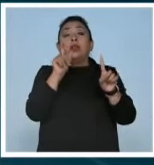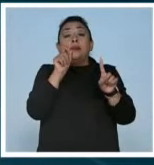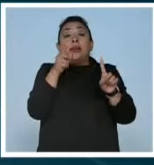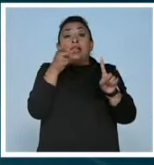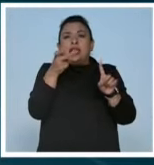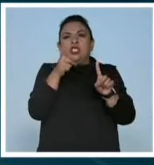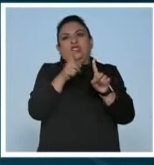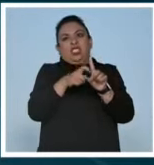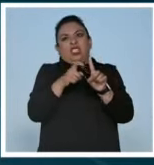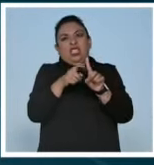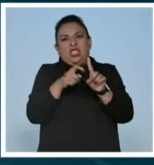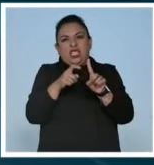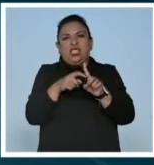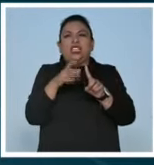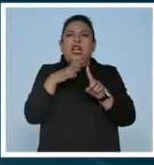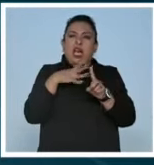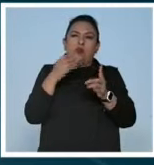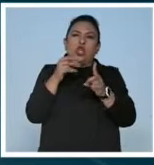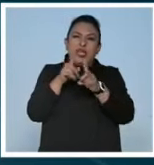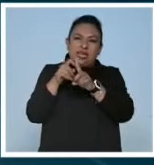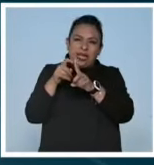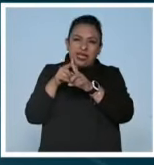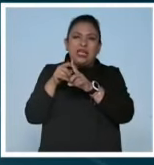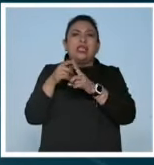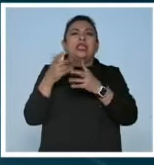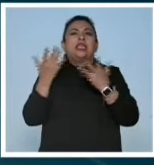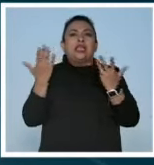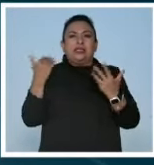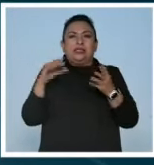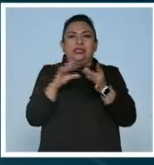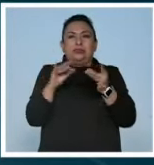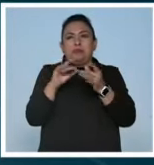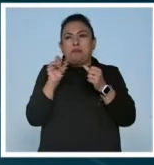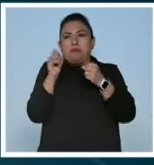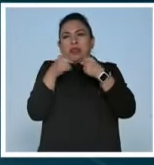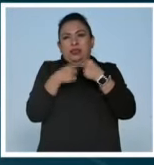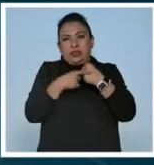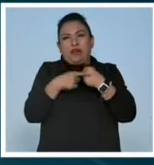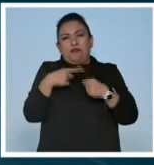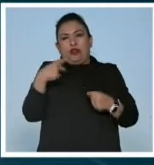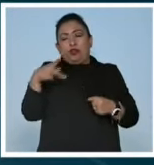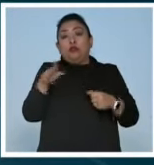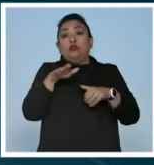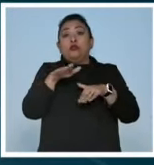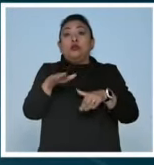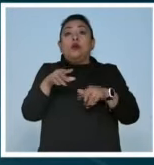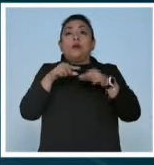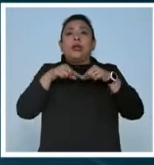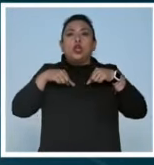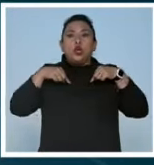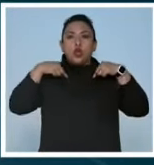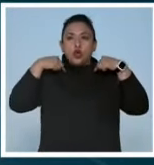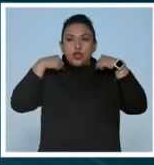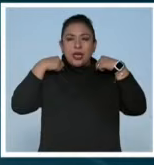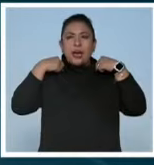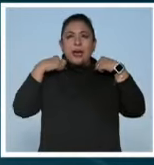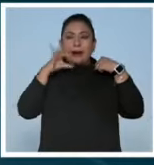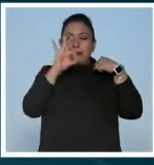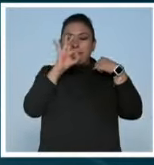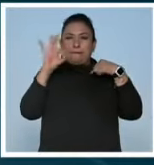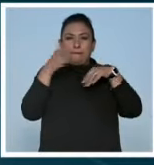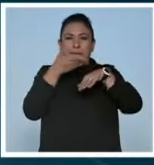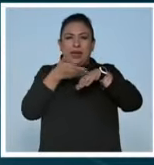era criticado. Recibiste algunas críticas que tú mencionas en una metáfora muy particular sobre un collar de cuentas de perlas, pero